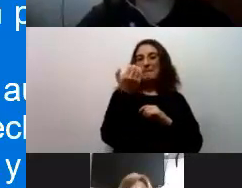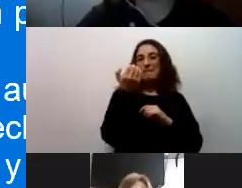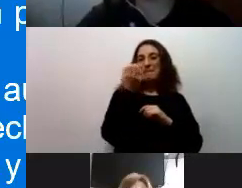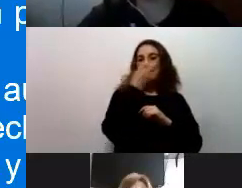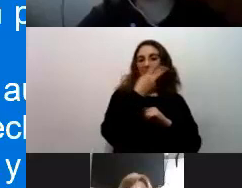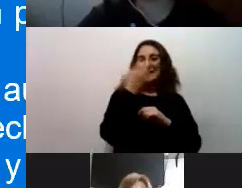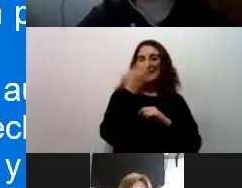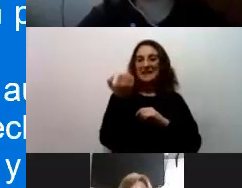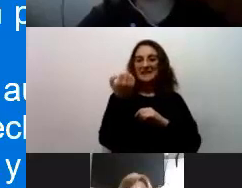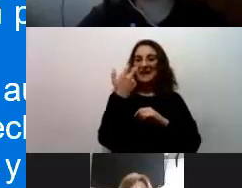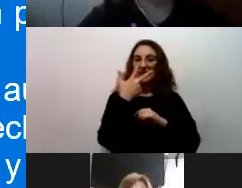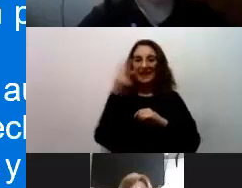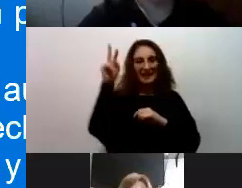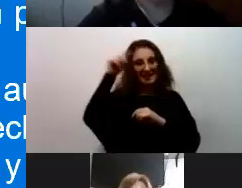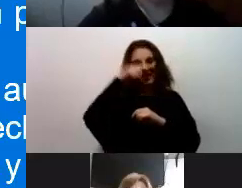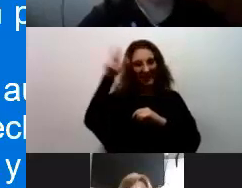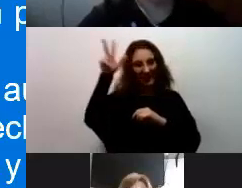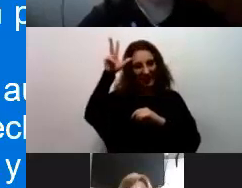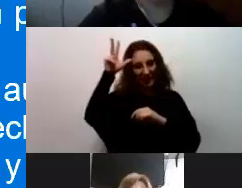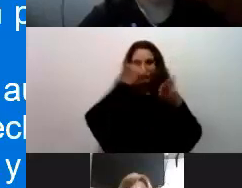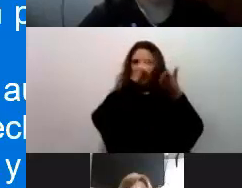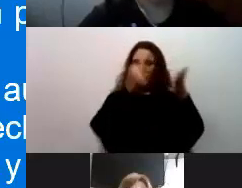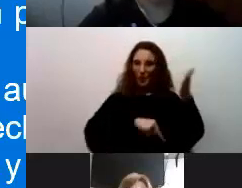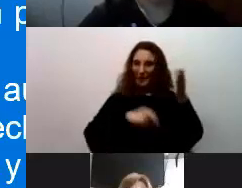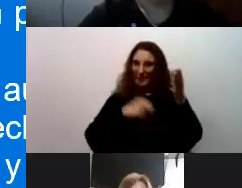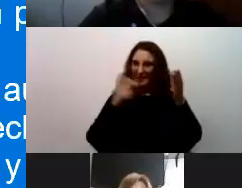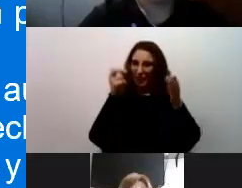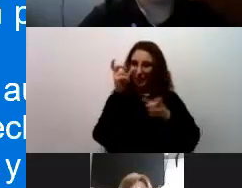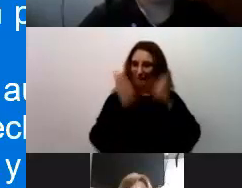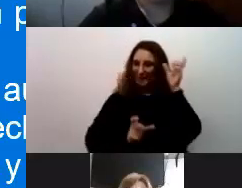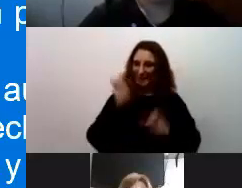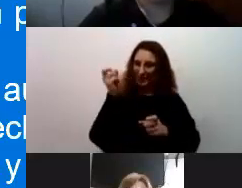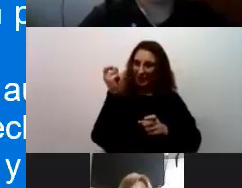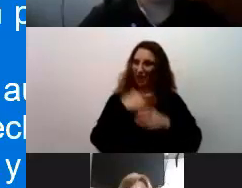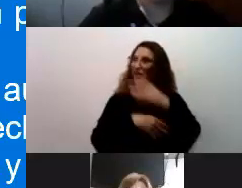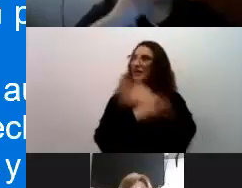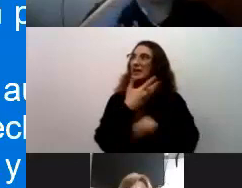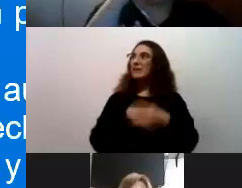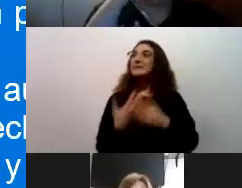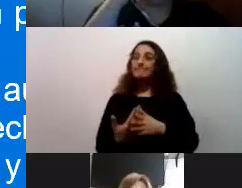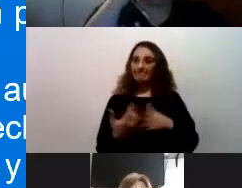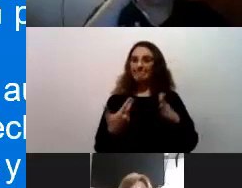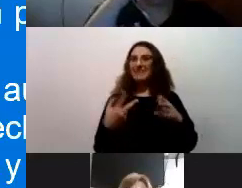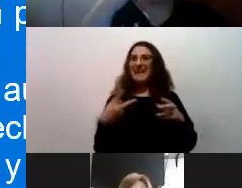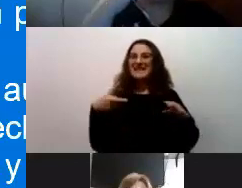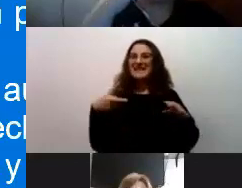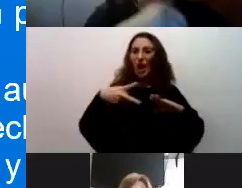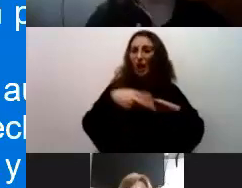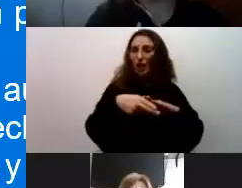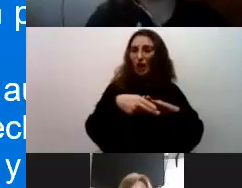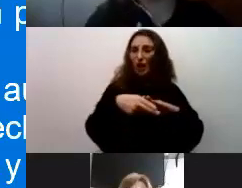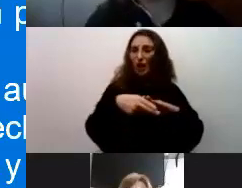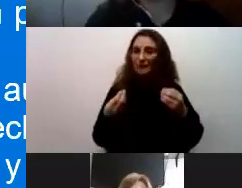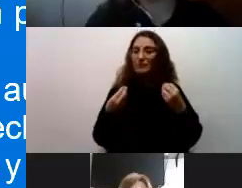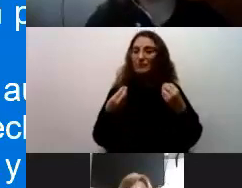Convención de las Personas con Discapacidad. Esta se ve restringida por aquella limitación cuando se presenta,